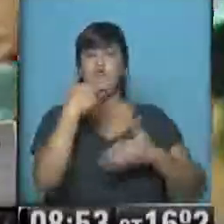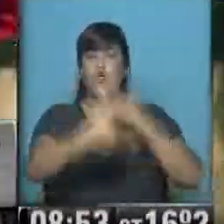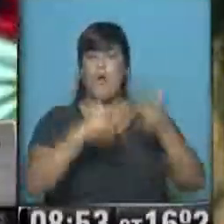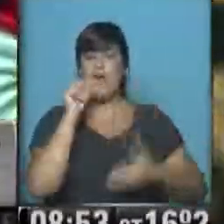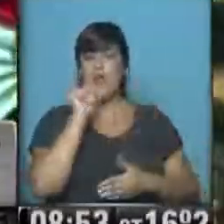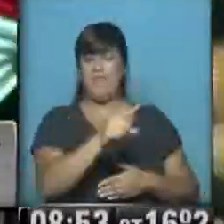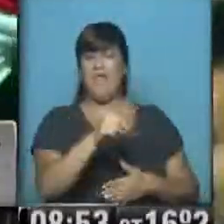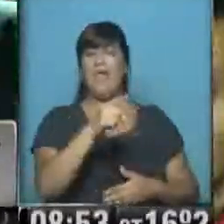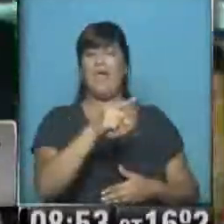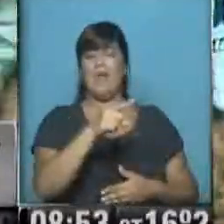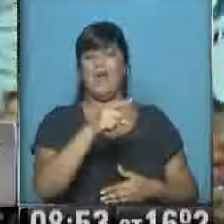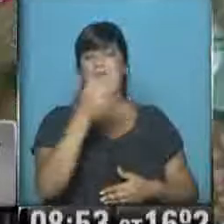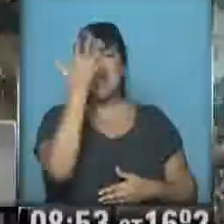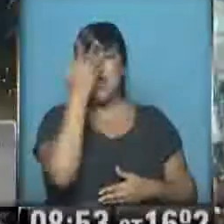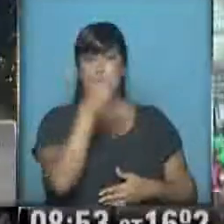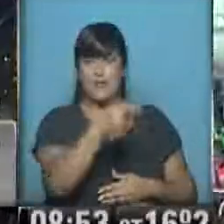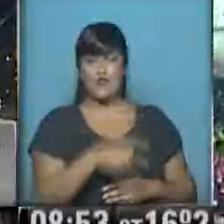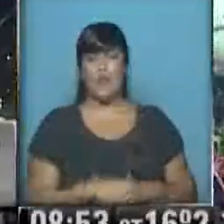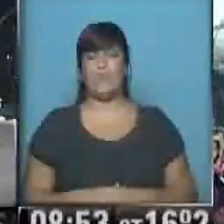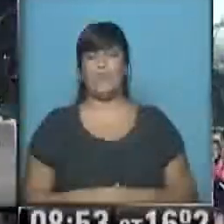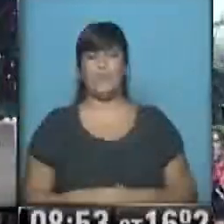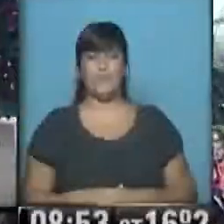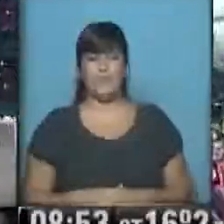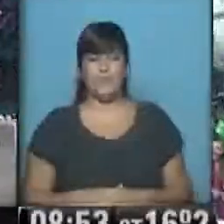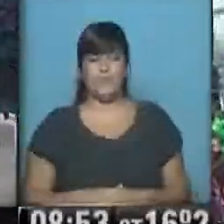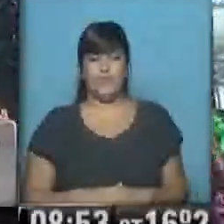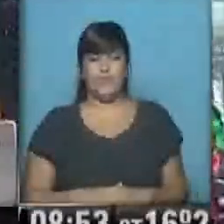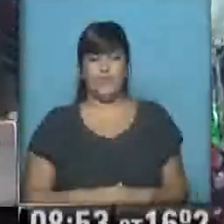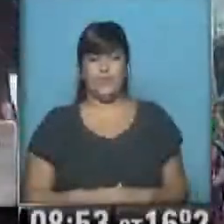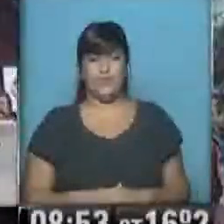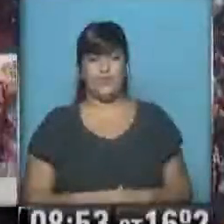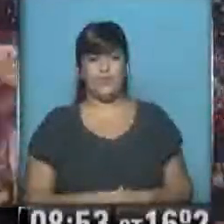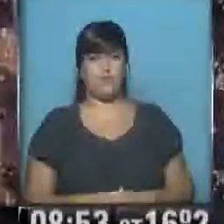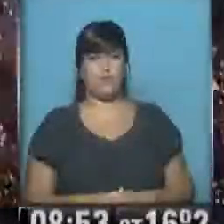Blanco, Romagnoli y Mauro Matos, los 11 del Patón Bauza.